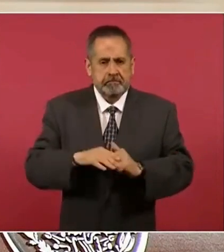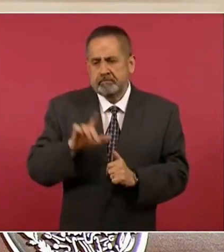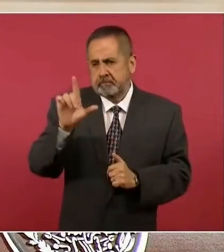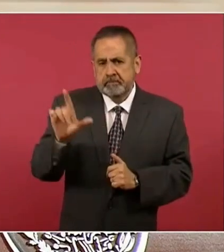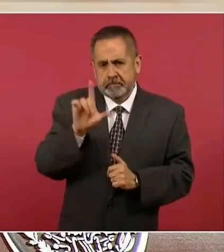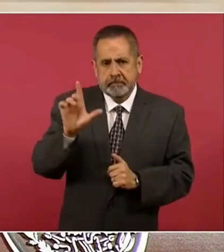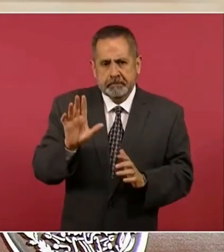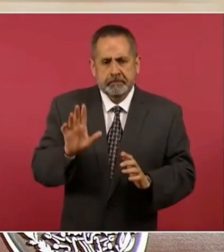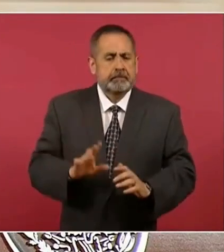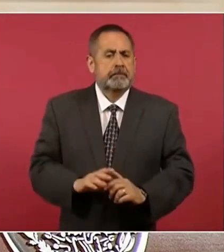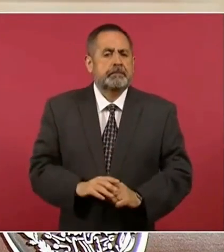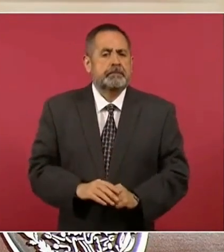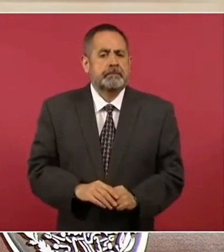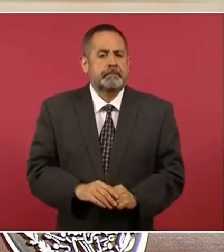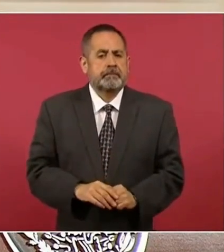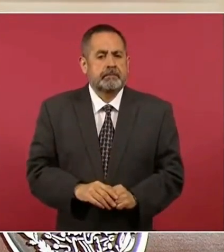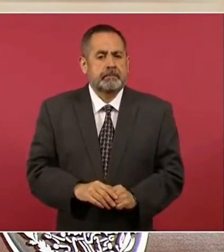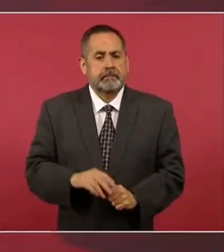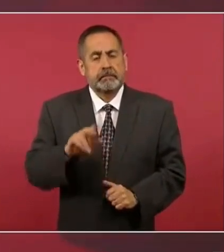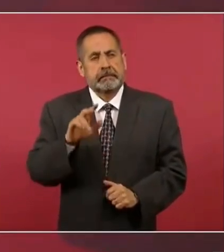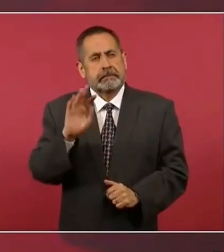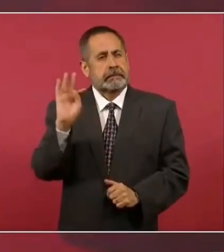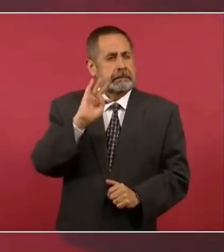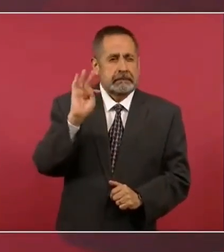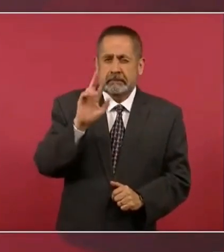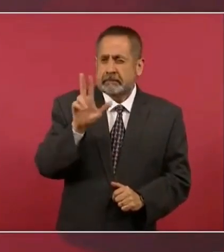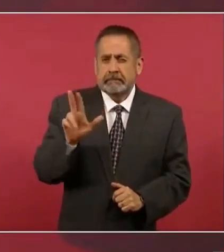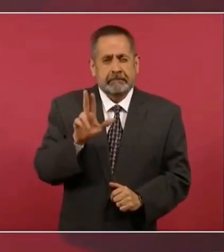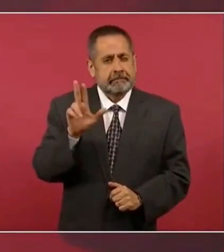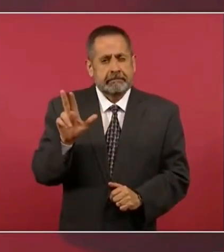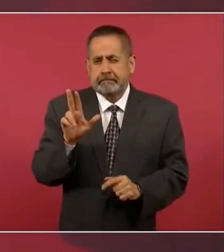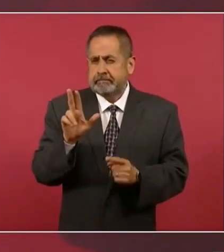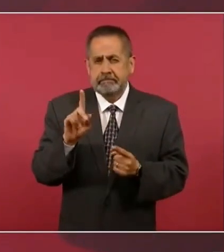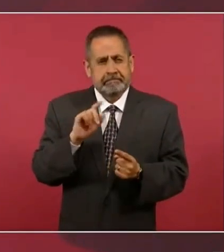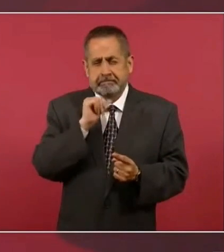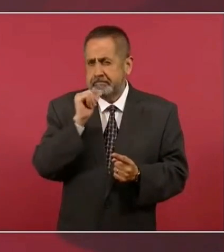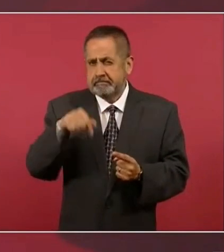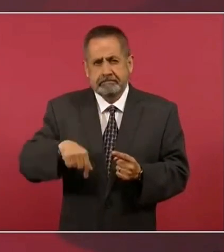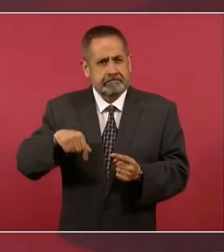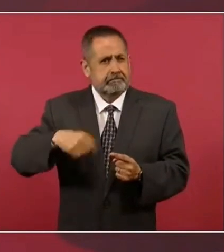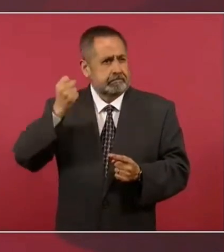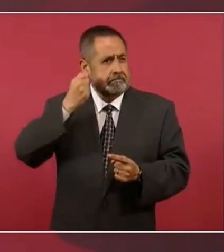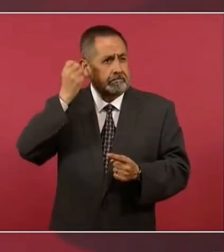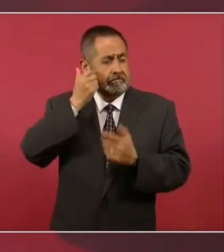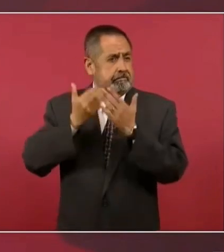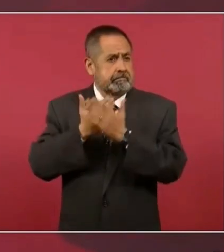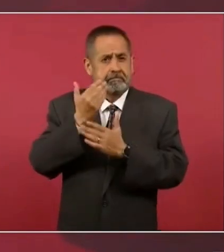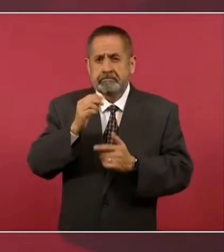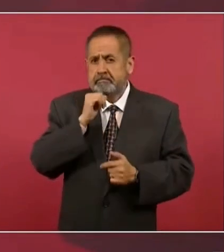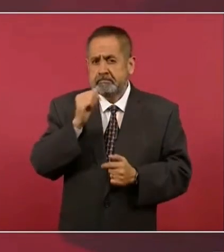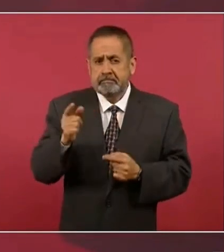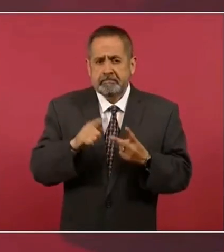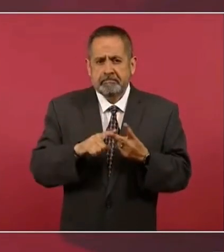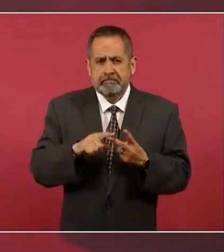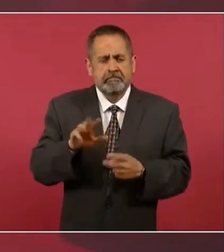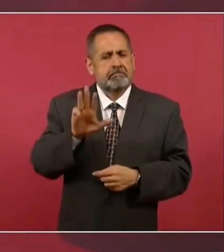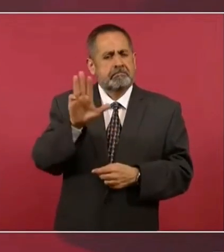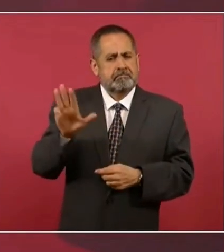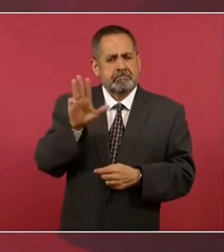lunes. A lo mejor el martes no, y el miércoles, pero el